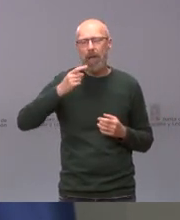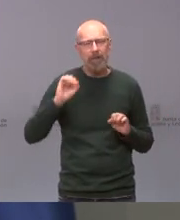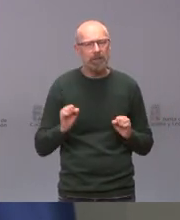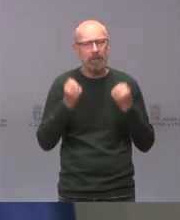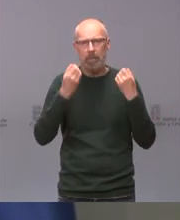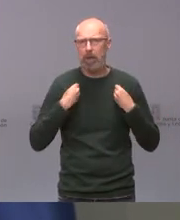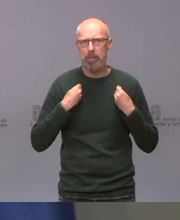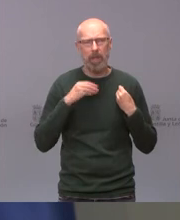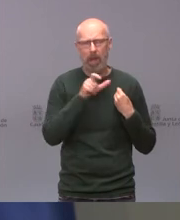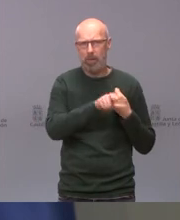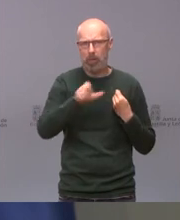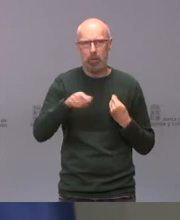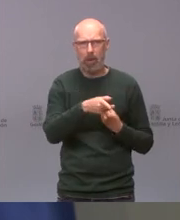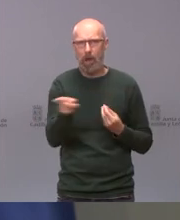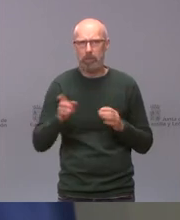los ciudadanos,